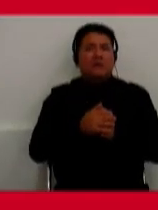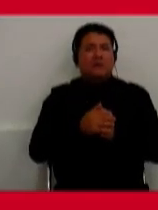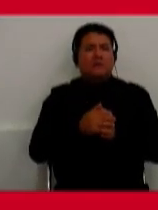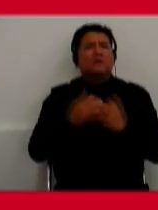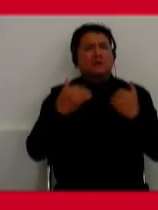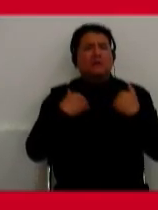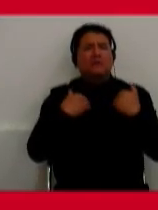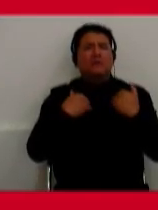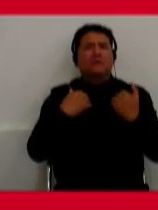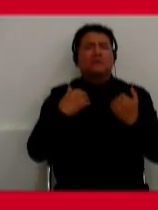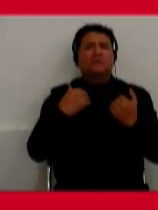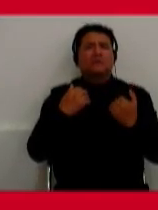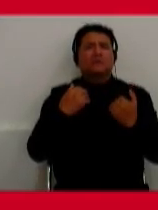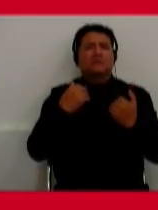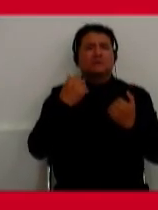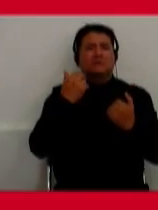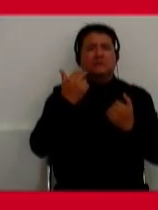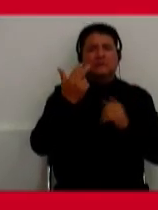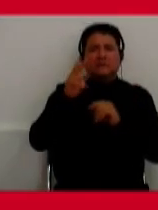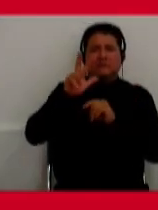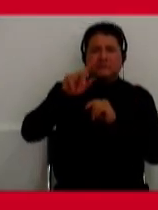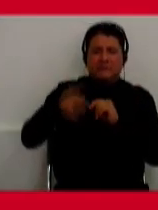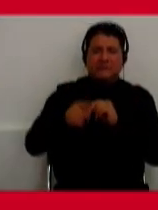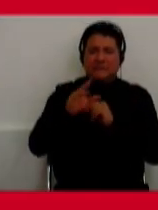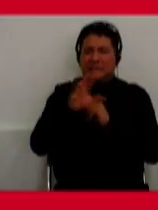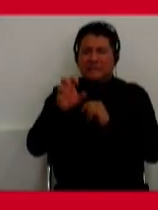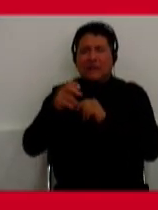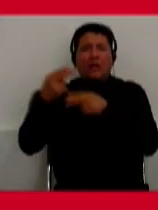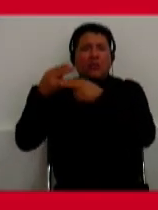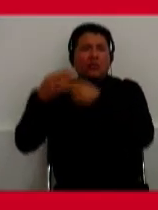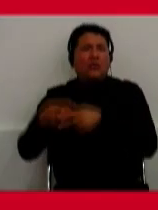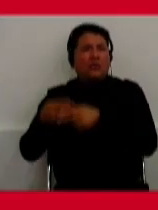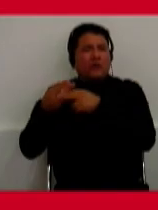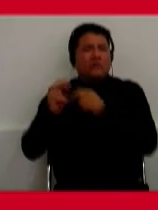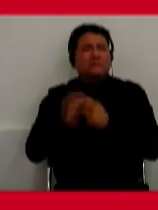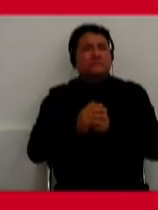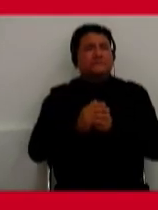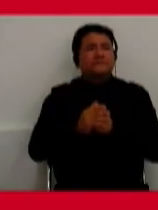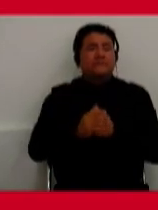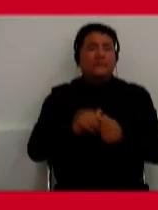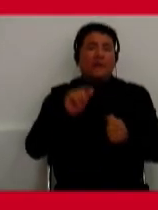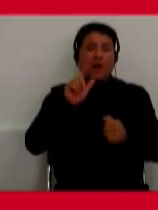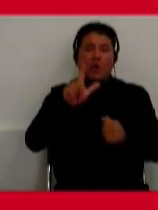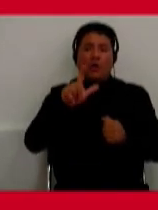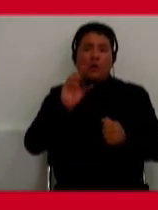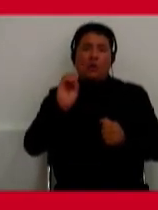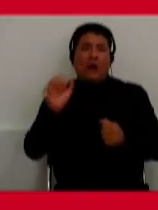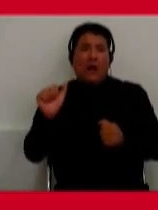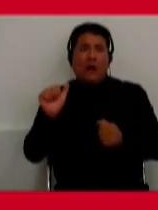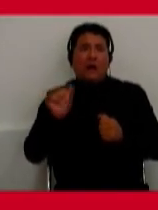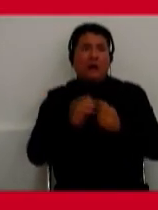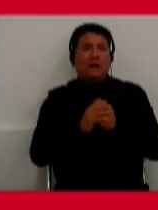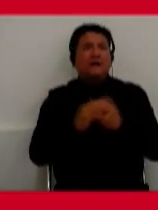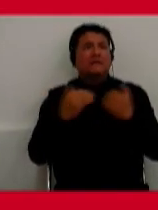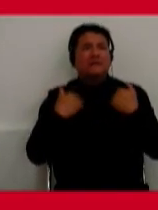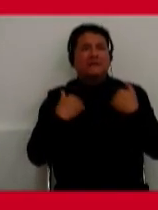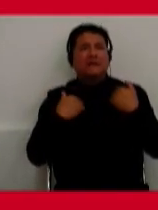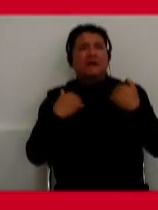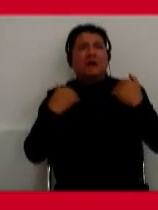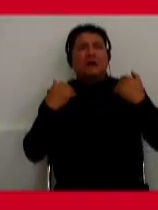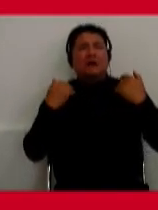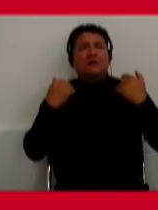a 3.500 toneladas día como producción, el LOA viene a responder a preguntas para poder maximizar cuán